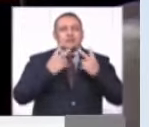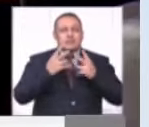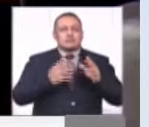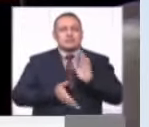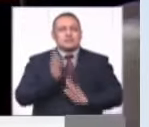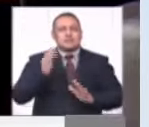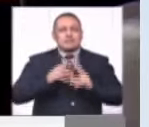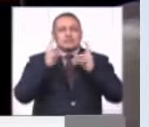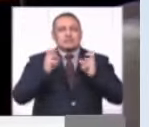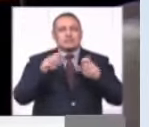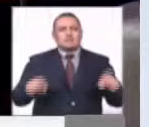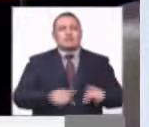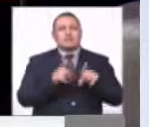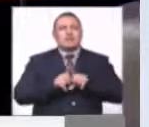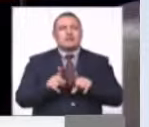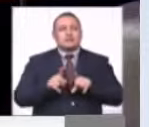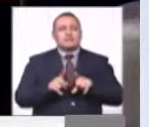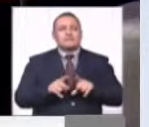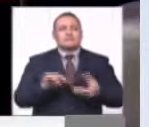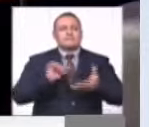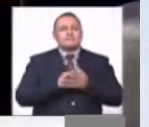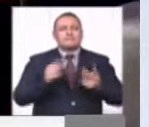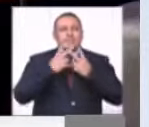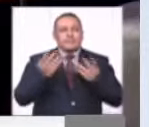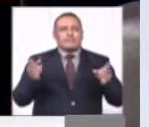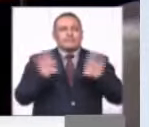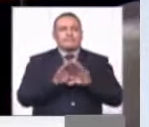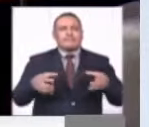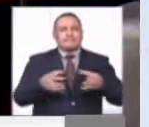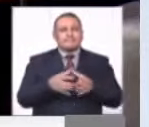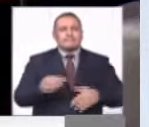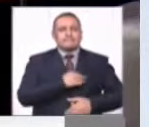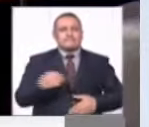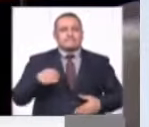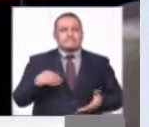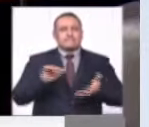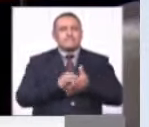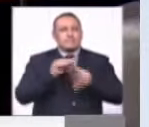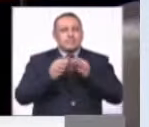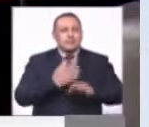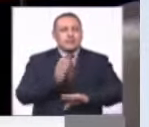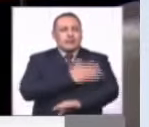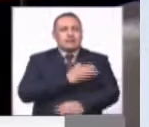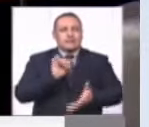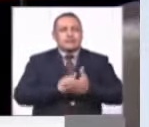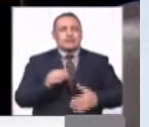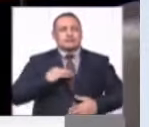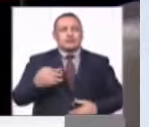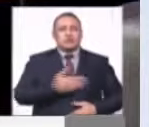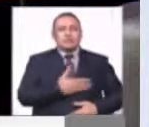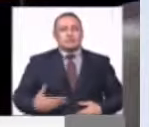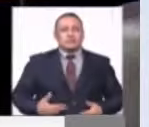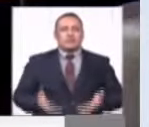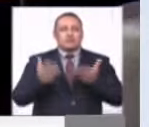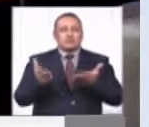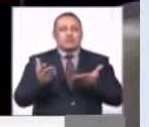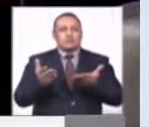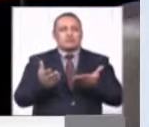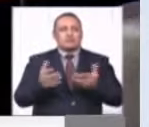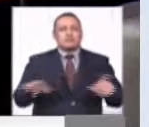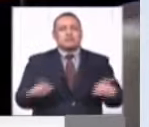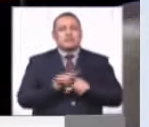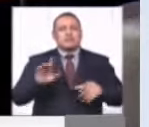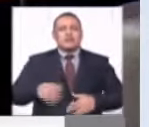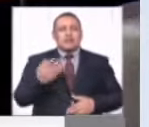salir de ese tema. Y finalmente, el cierre de ministerios, que también lo dije yo en ese momento, señor presidente, por su intermedio.